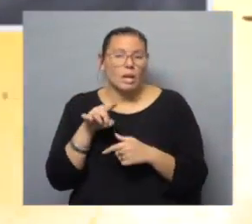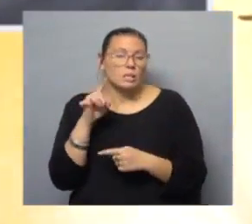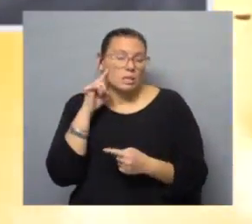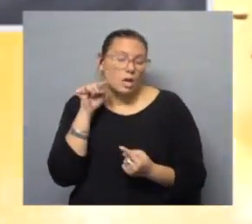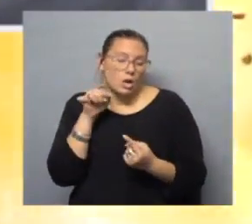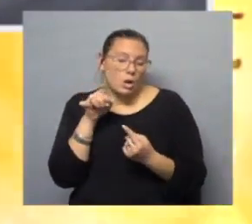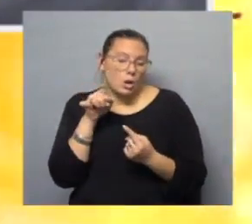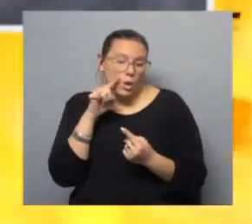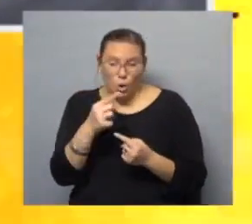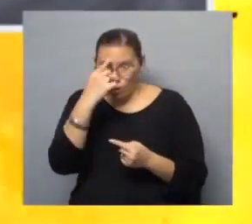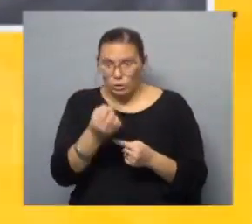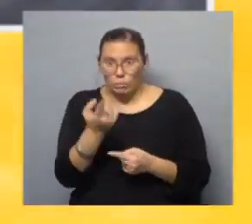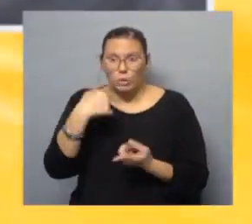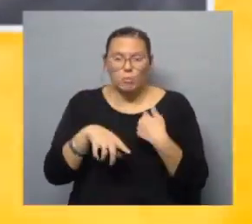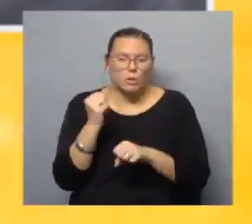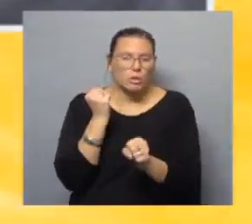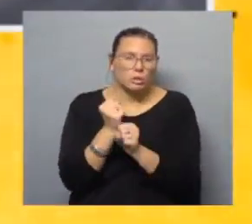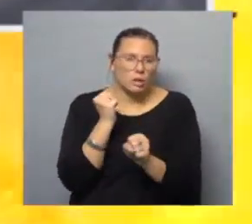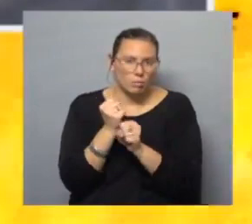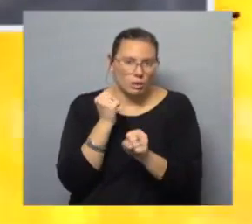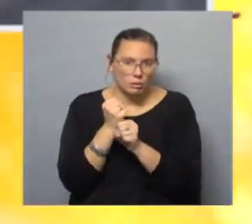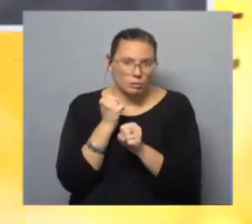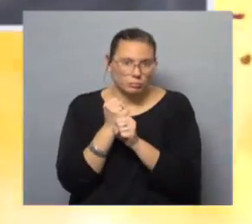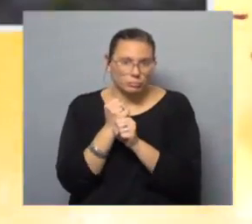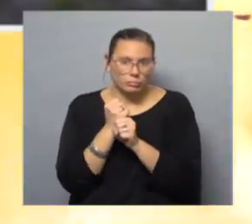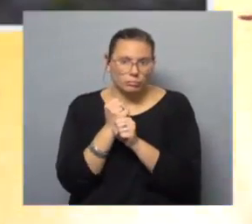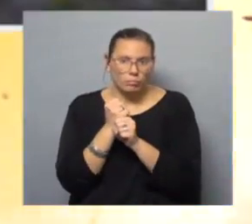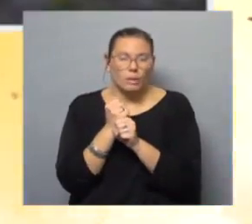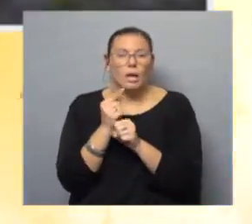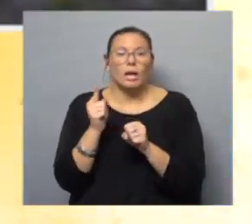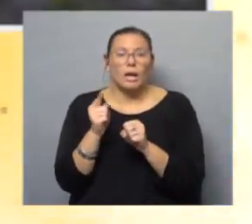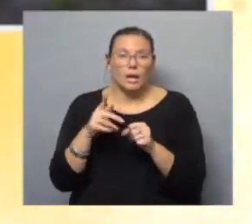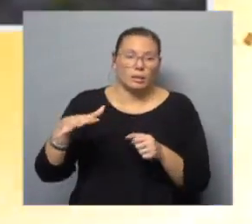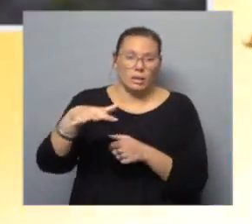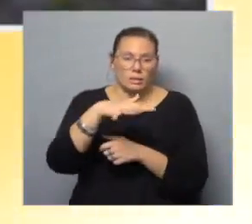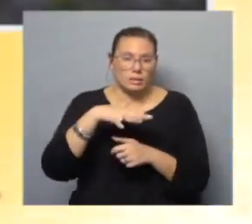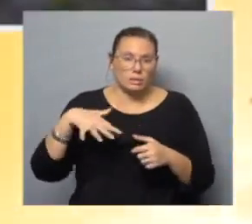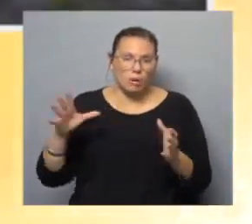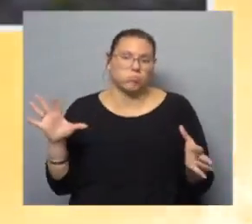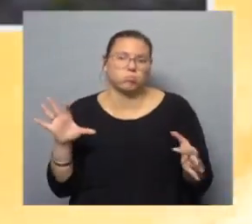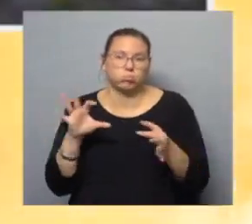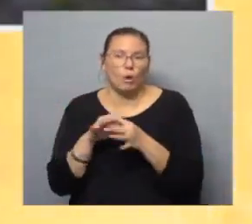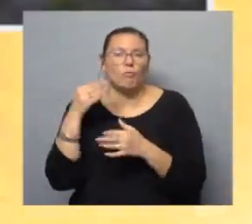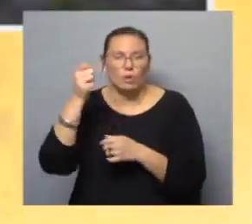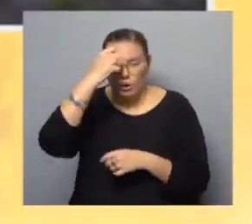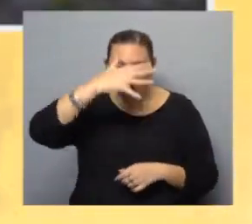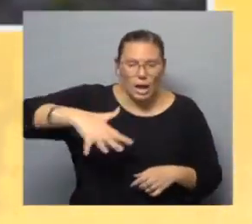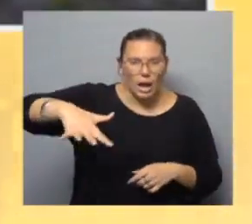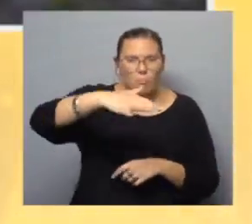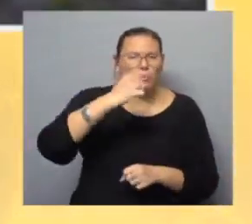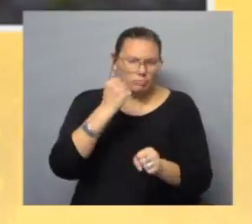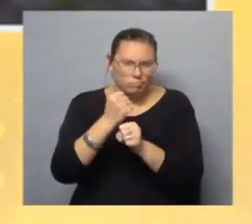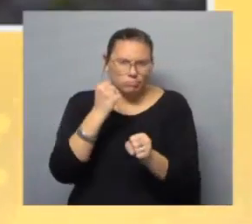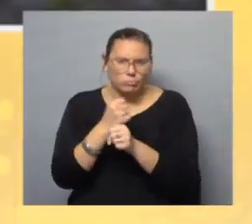¿Pero qué hicieron? Bueno, el trabajo vinculó, por supuesto, todas estas esferas. Entonces, fueron al campo, hicieron trabajo de